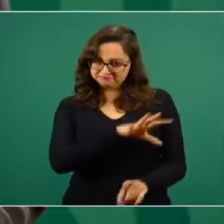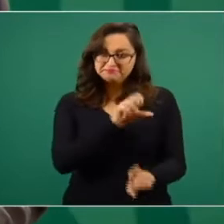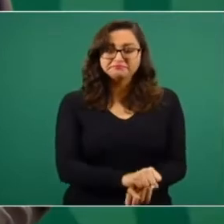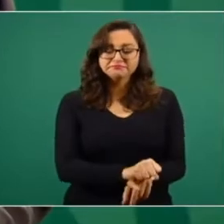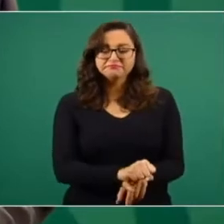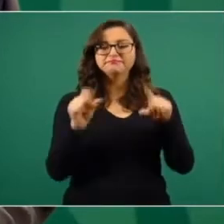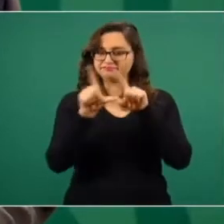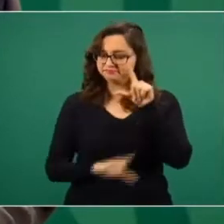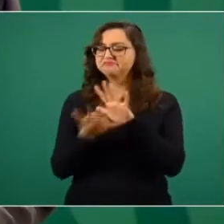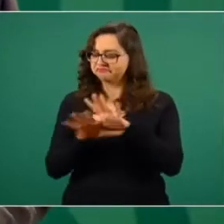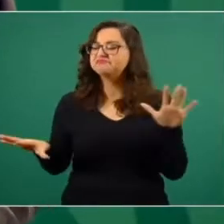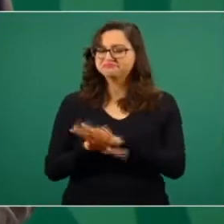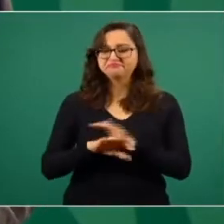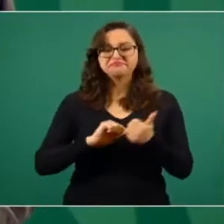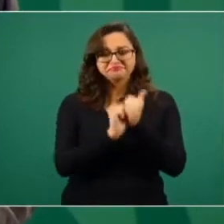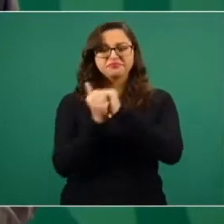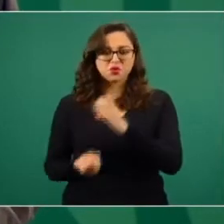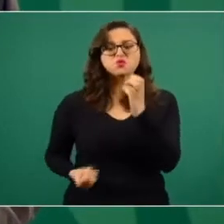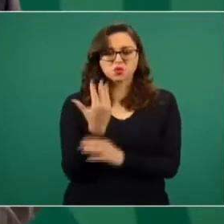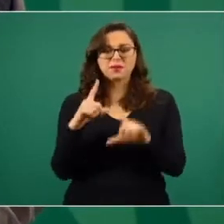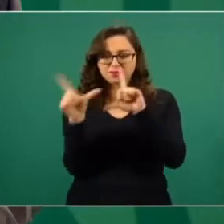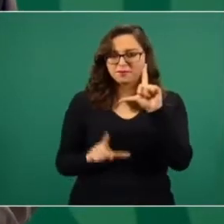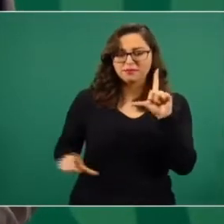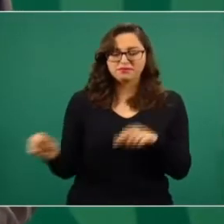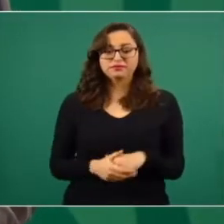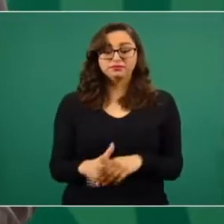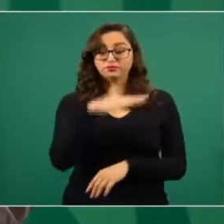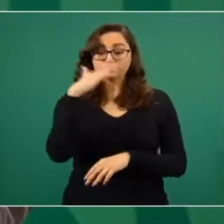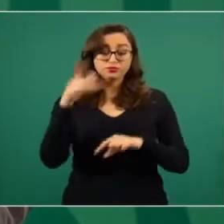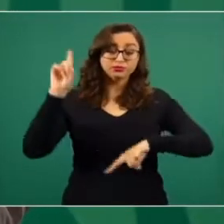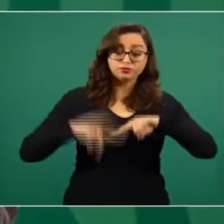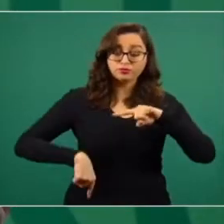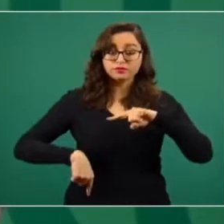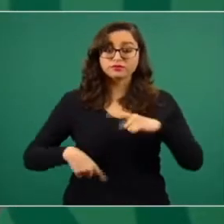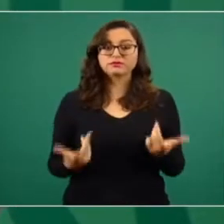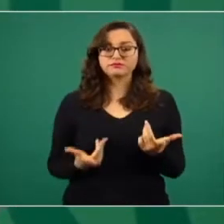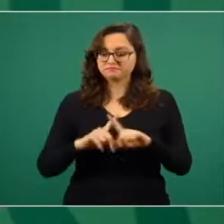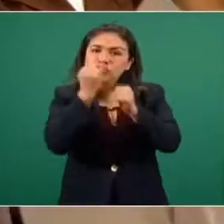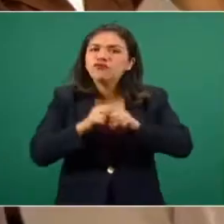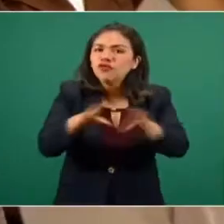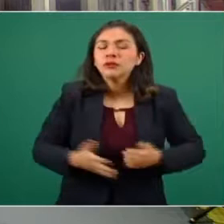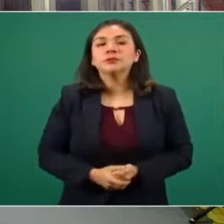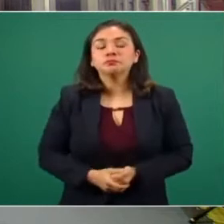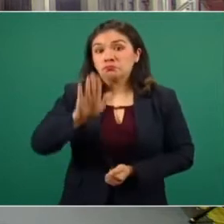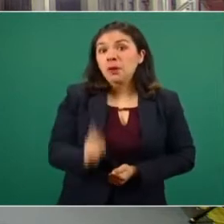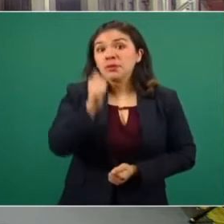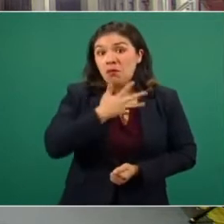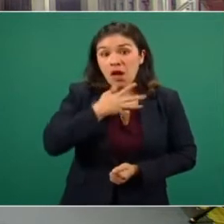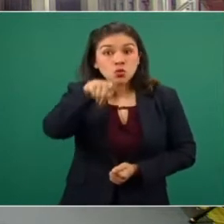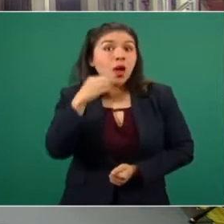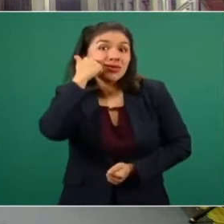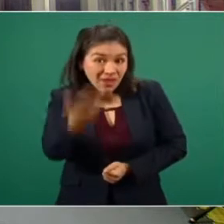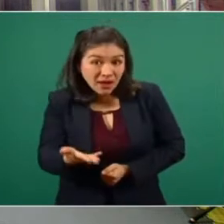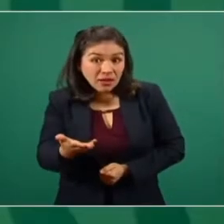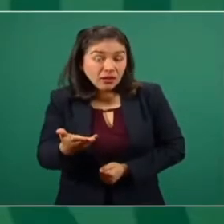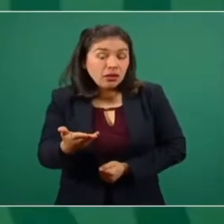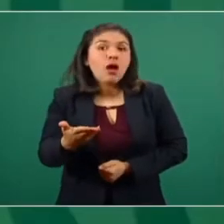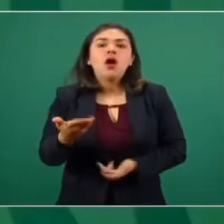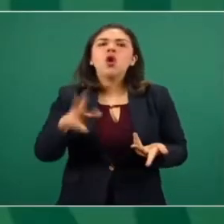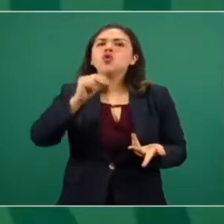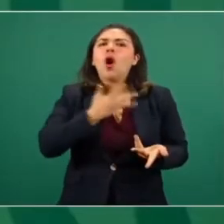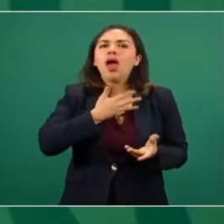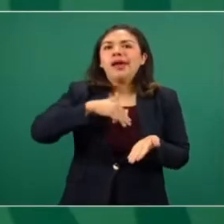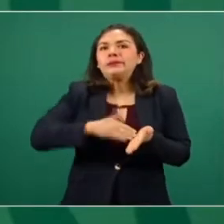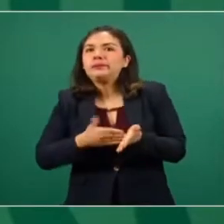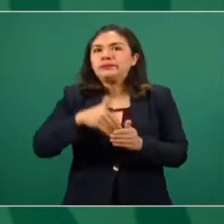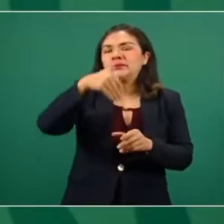México. Si acabamos con la corrupción, sacamos adelante al país. Pero lo primero es que exista la voluntad de que no